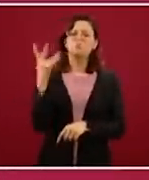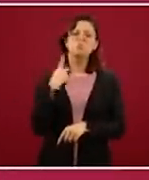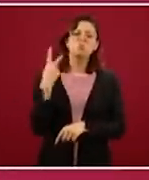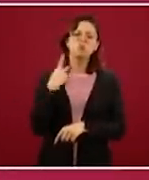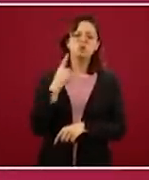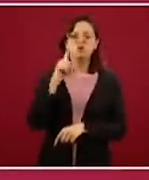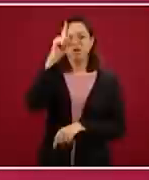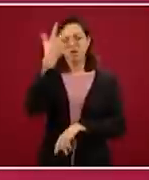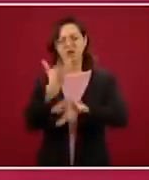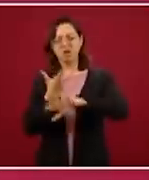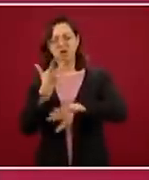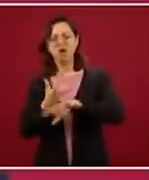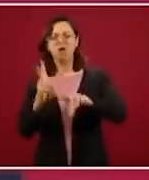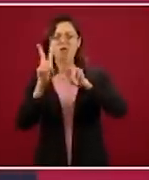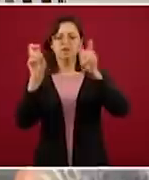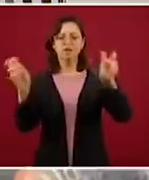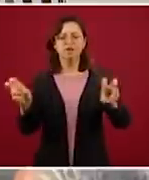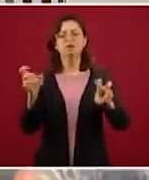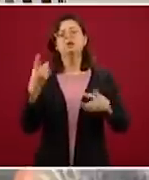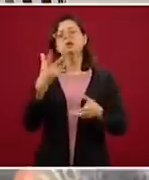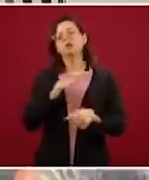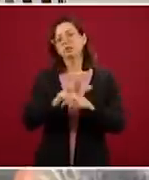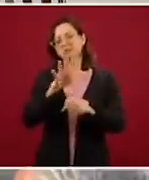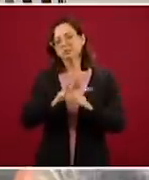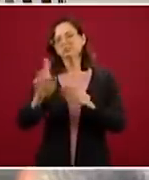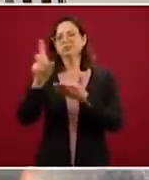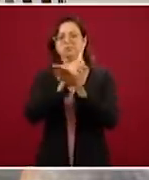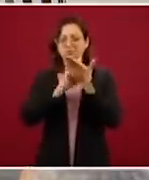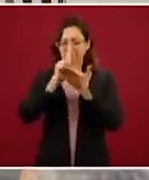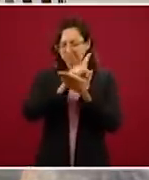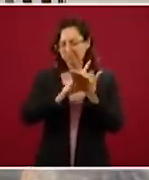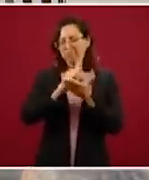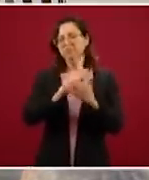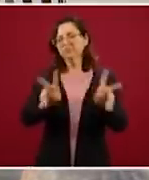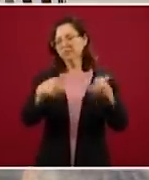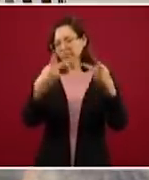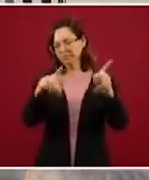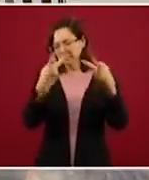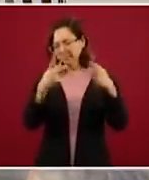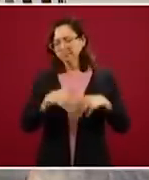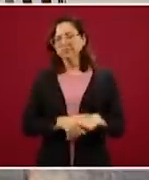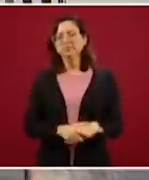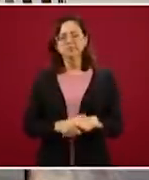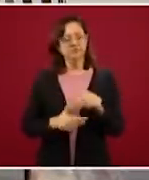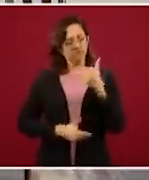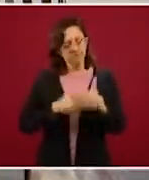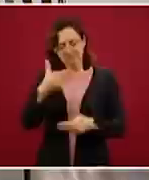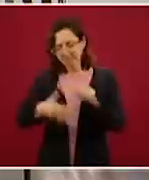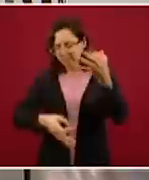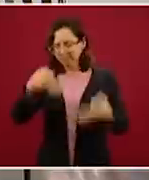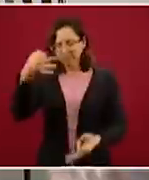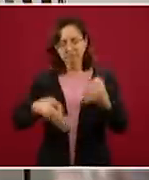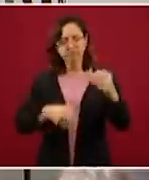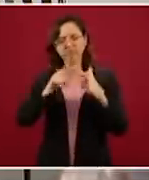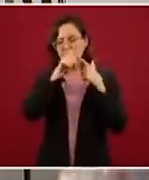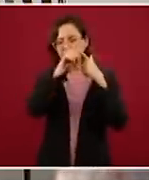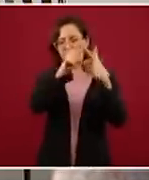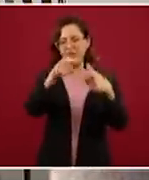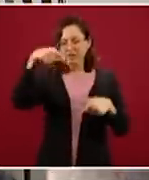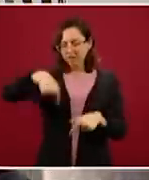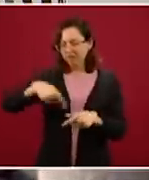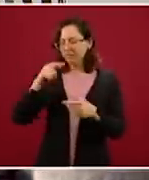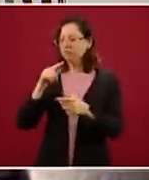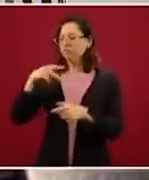los temas están relacionados con tráfico de drogas. El proceso penal sigue allá, en México se está integrando